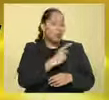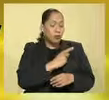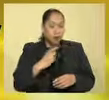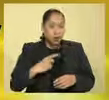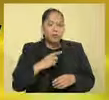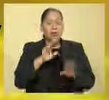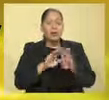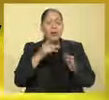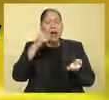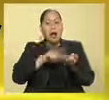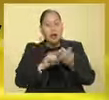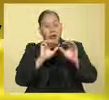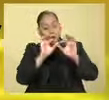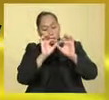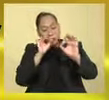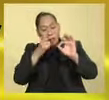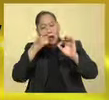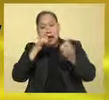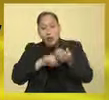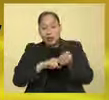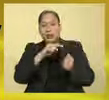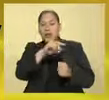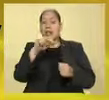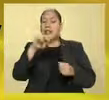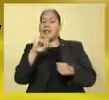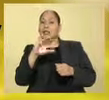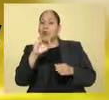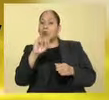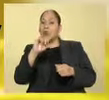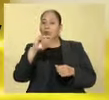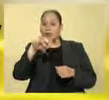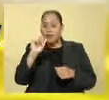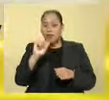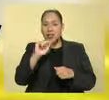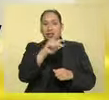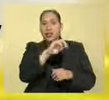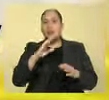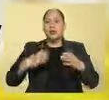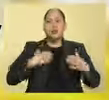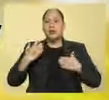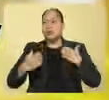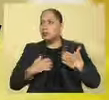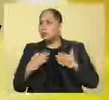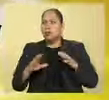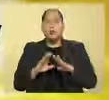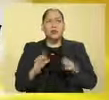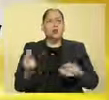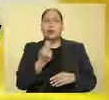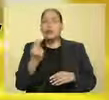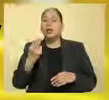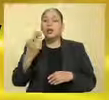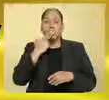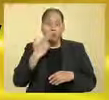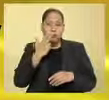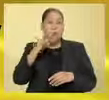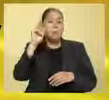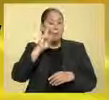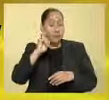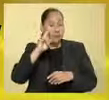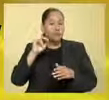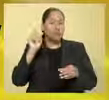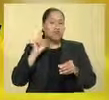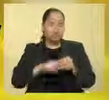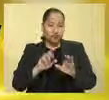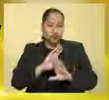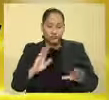la nicotina te vuelve, como decimos, exactamente adicto al cigarro. Entonces sí es un problema que